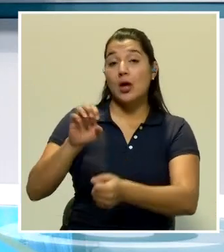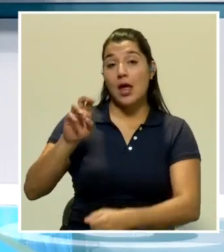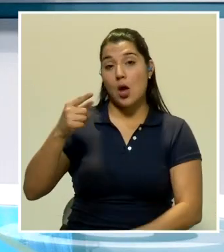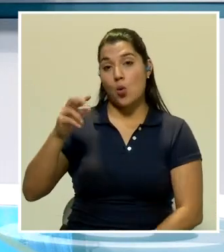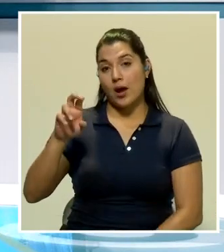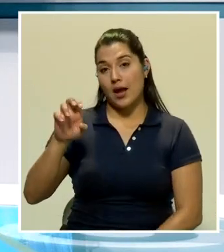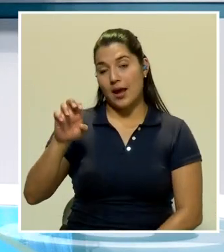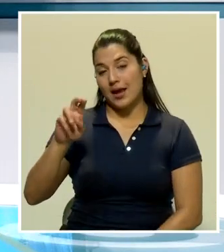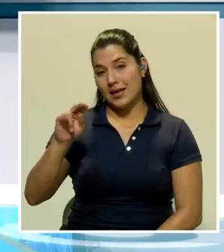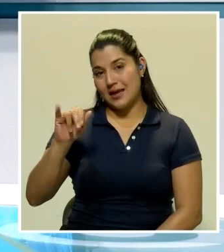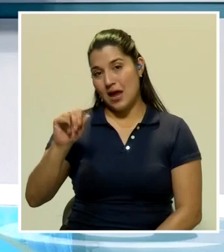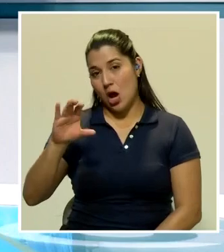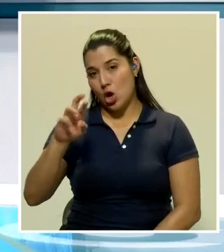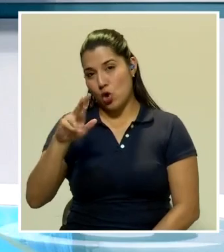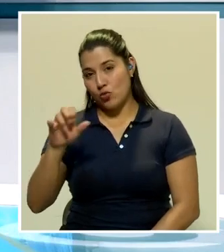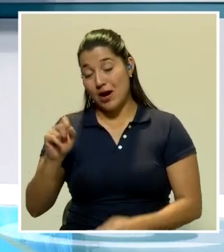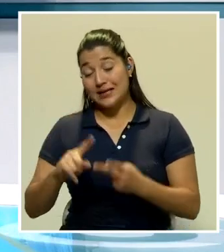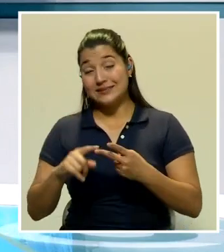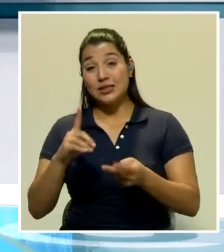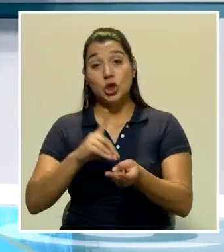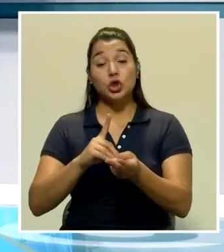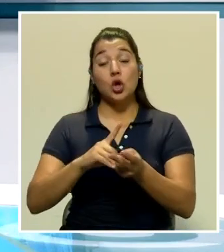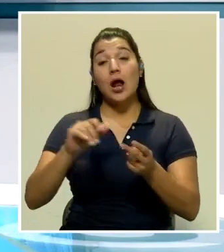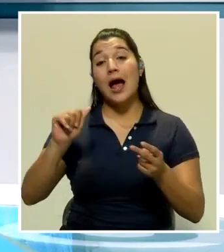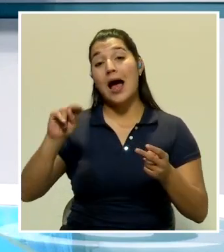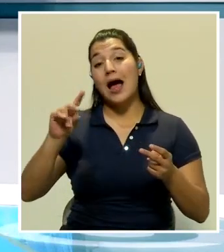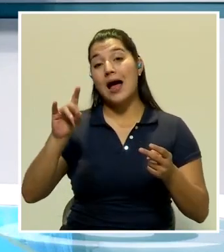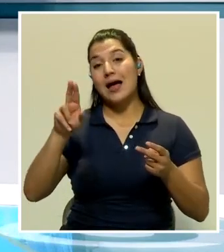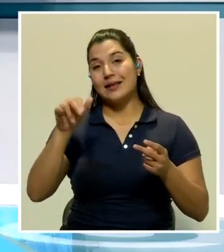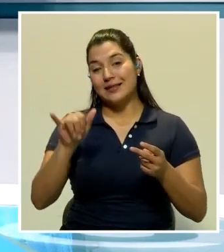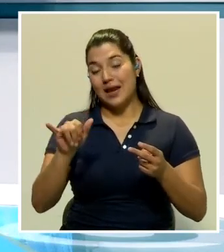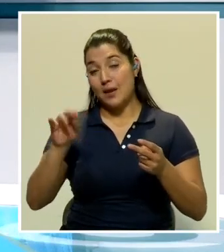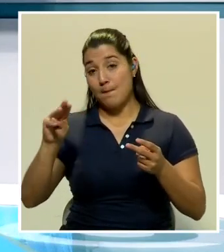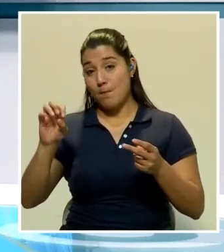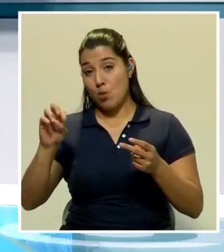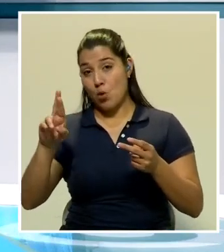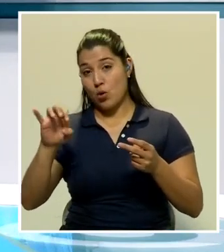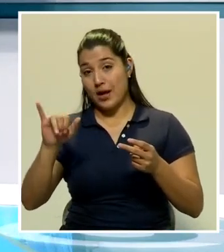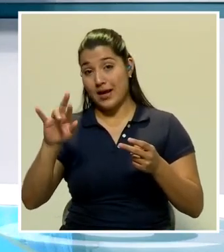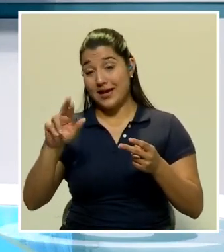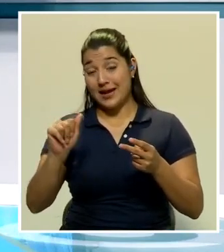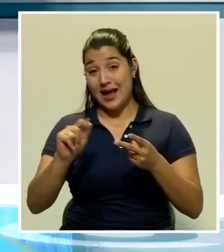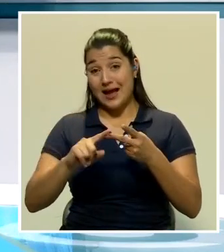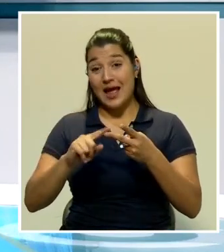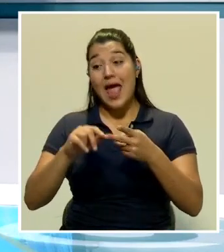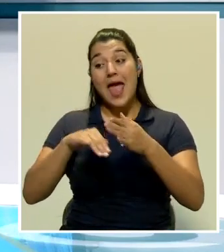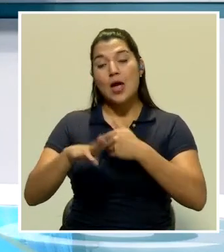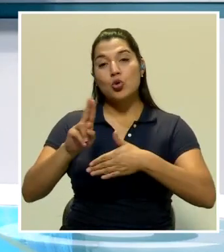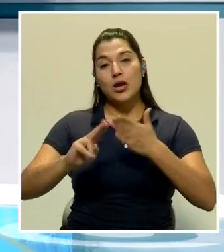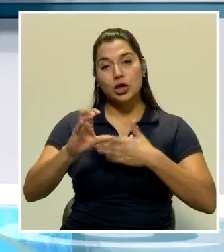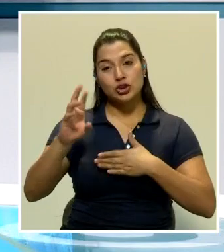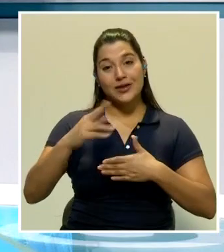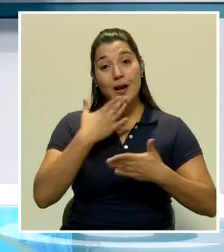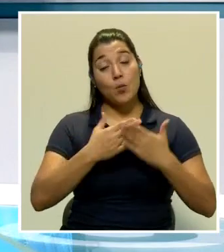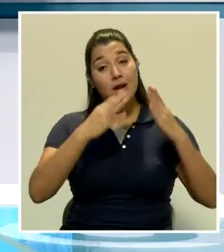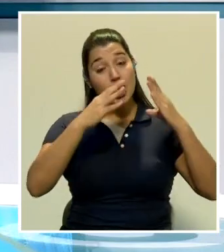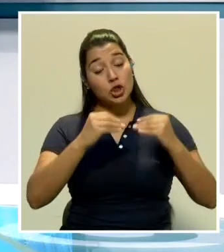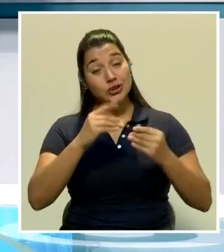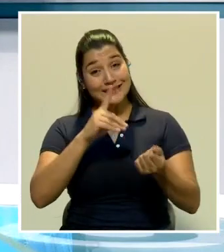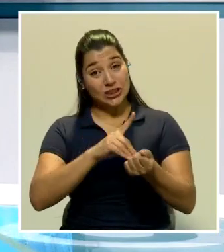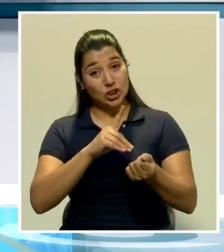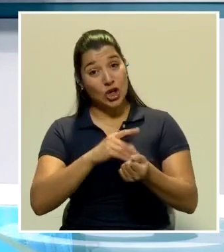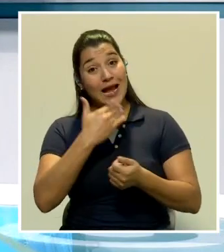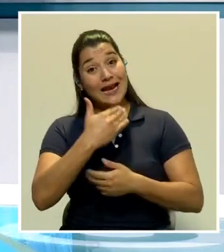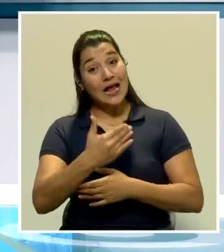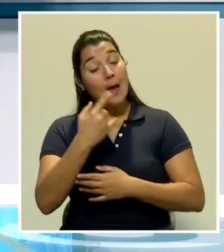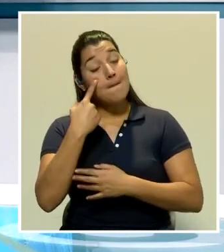el doctor Andrés Moreira del Laboratorio de Virología de la Universidad de Costa Rica. Buenas noches, doctor Drexler. Gracias